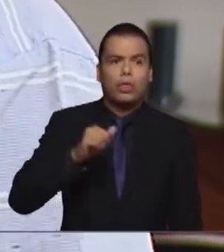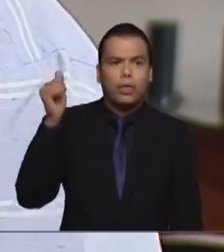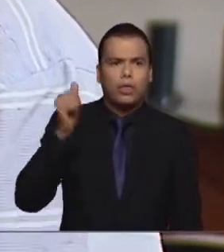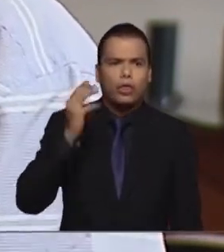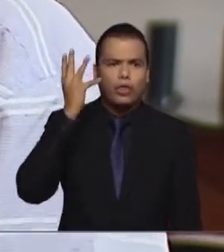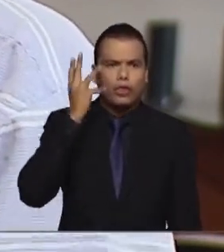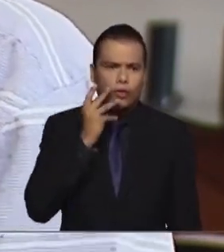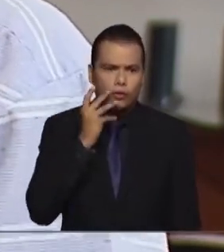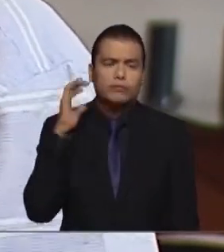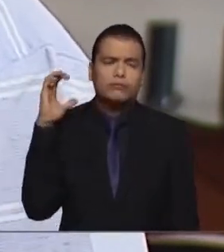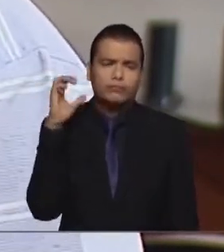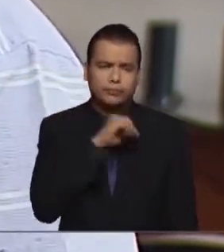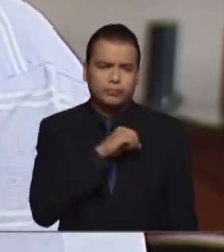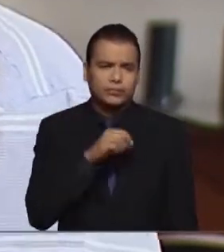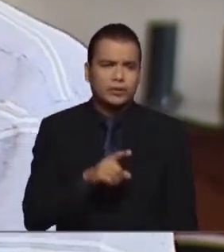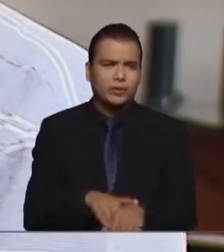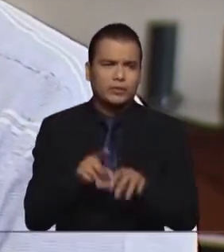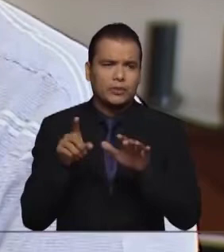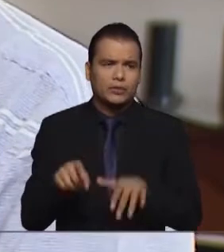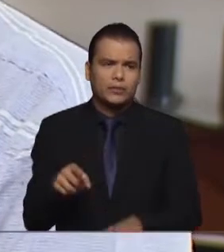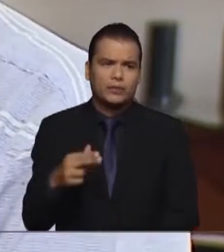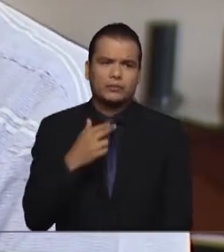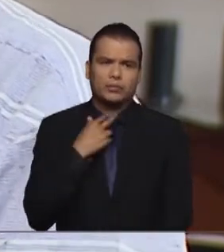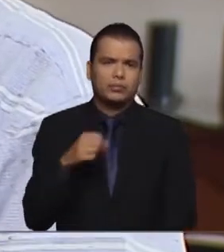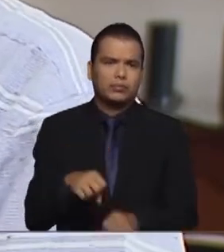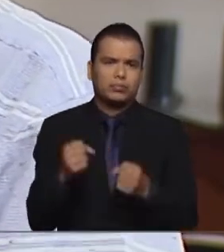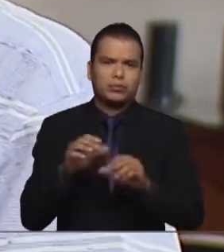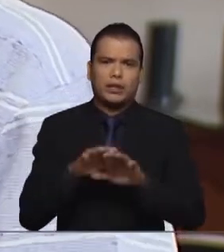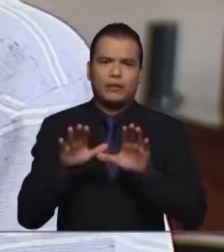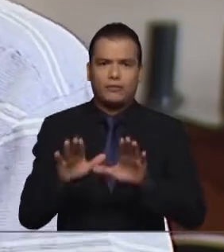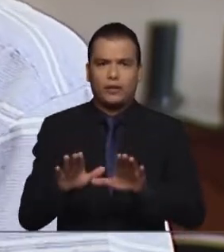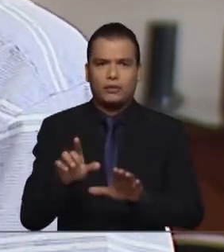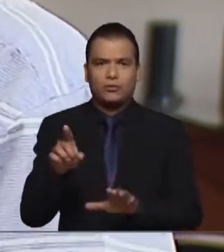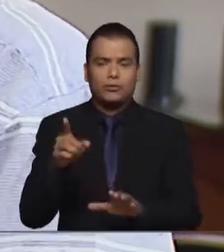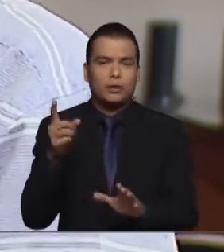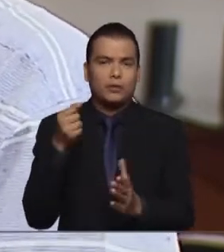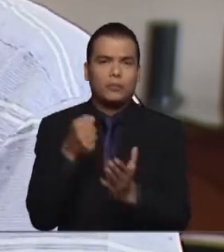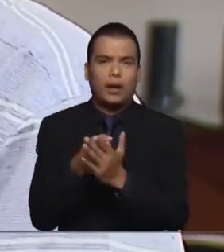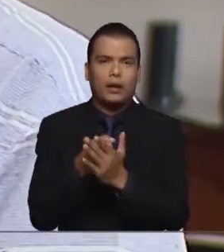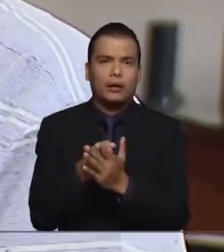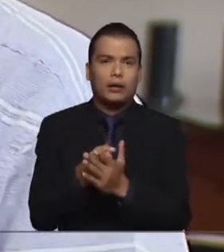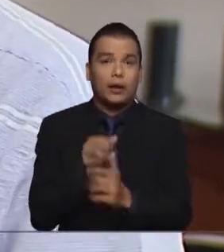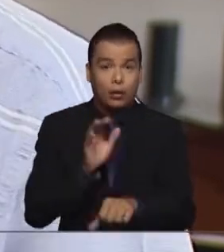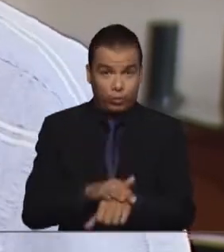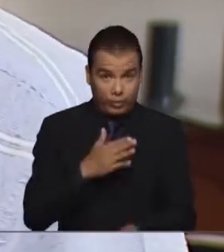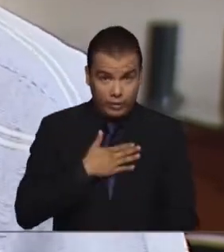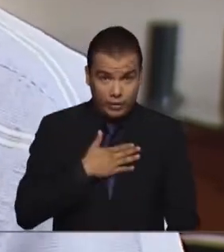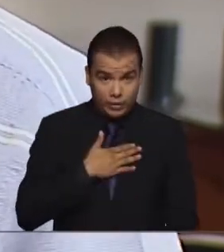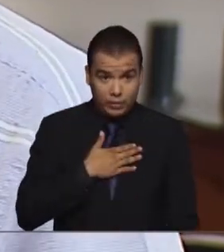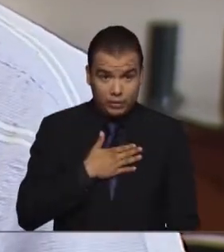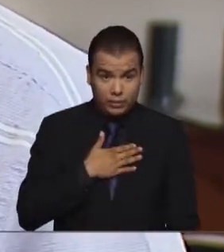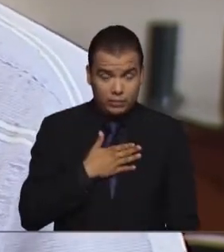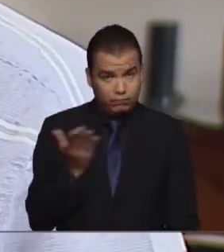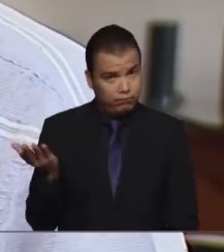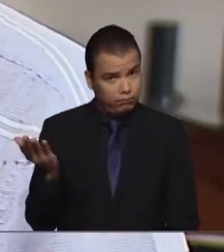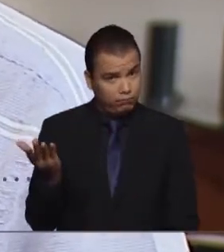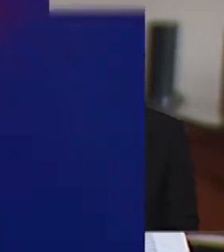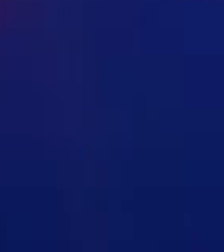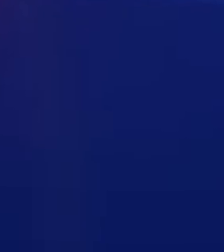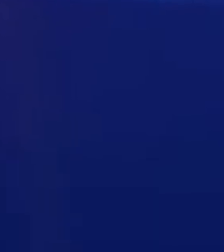frenando y frenando, a los 6 meses no tiene pastillas, entonces se queda sin freno y se estrella, entonces el problema fue porque fue una mala revisión.